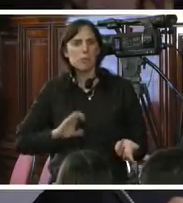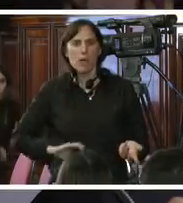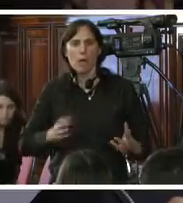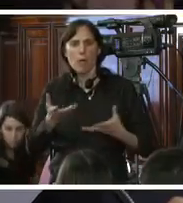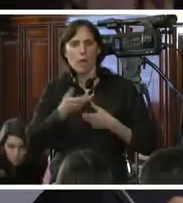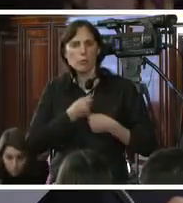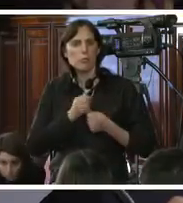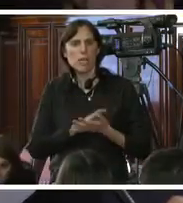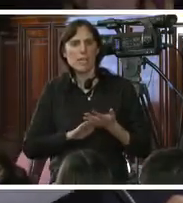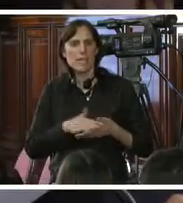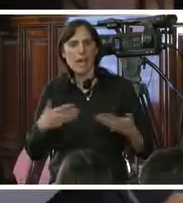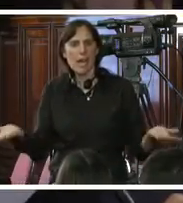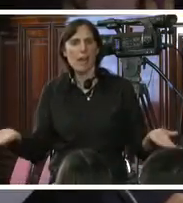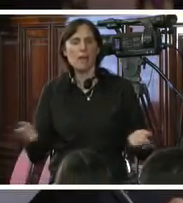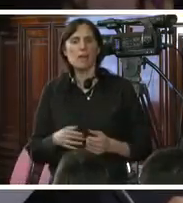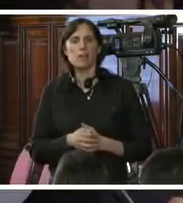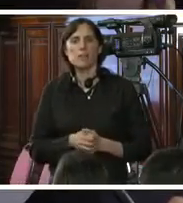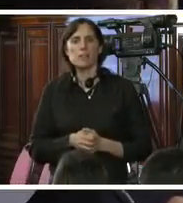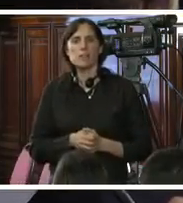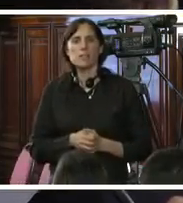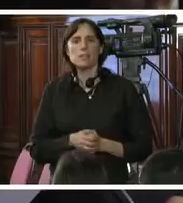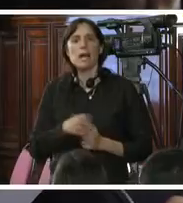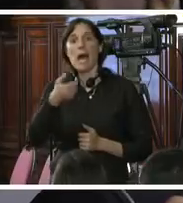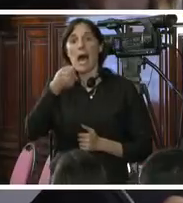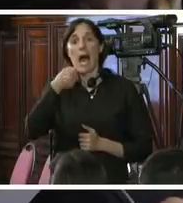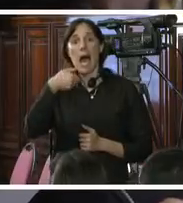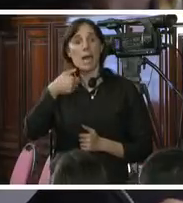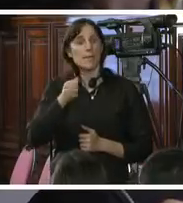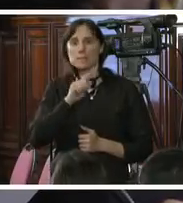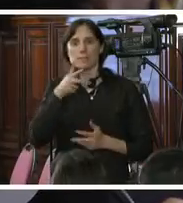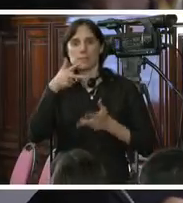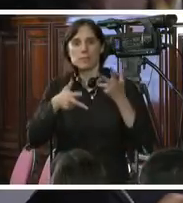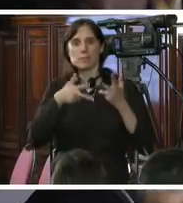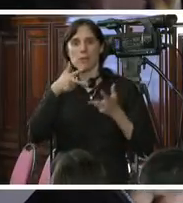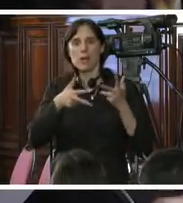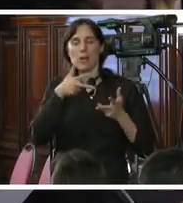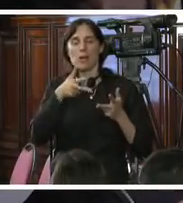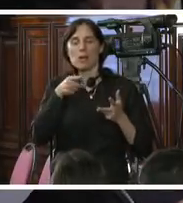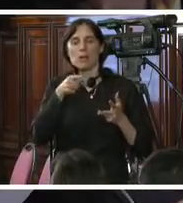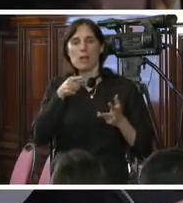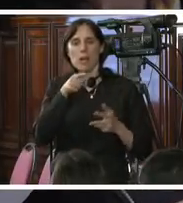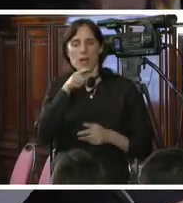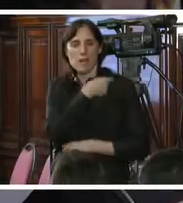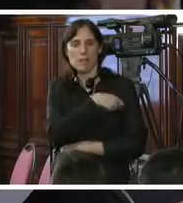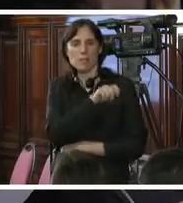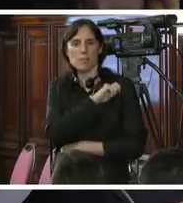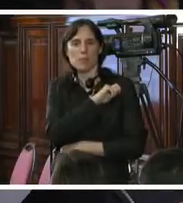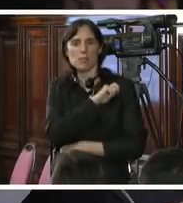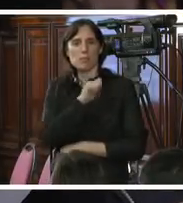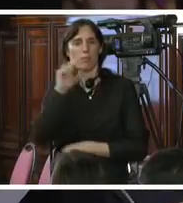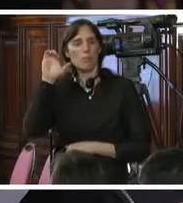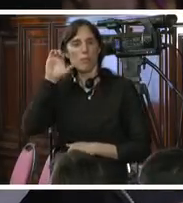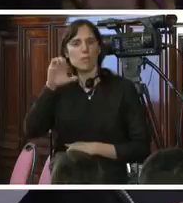sexual y el impacto de la maternidad forzada. Ana no habla castellano y fue violada por su padrastro cuando tenía 12